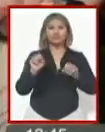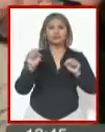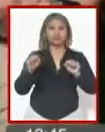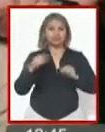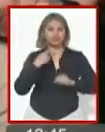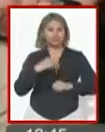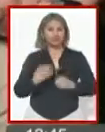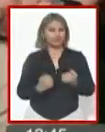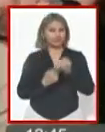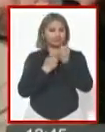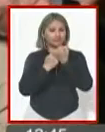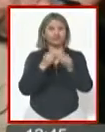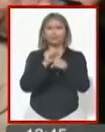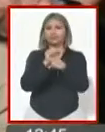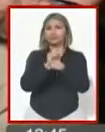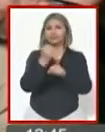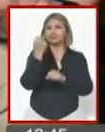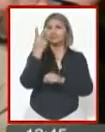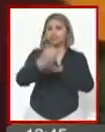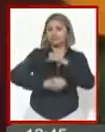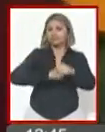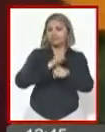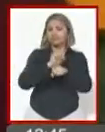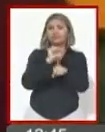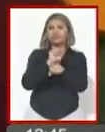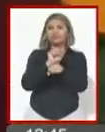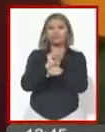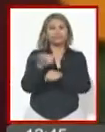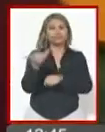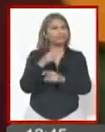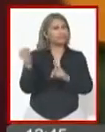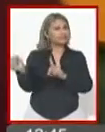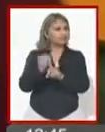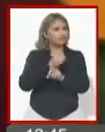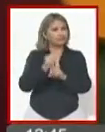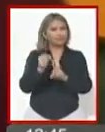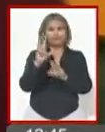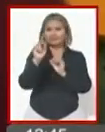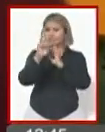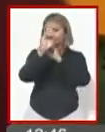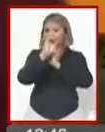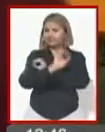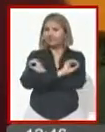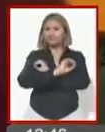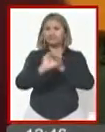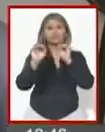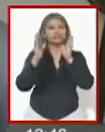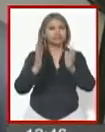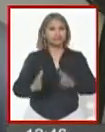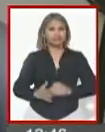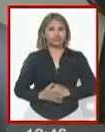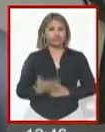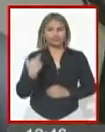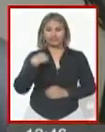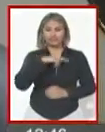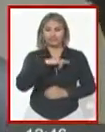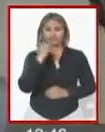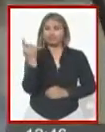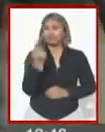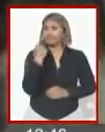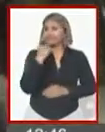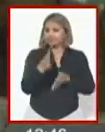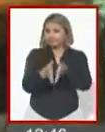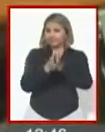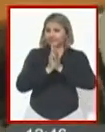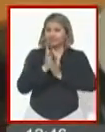ahí apoyando. Yo trabajo 12 años. Igual nos han golpeado, no tienen respeto por nadie. Nosotros solamente